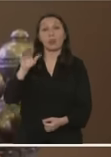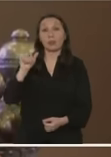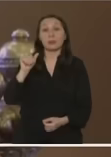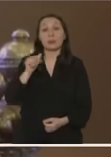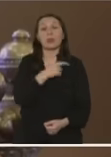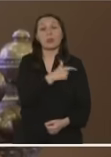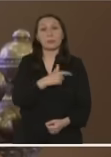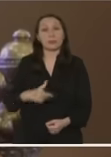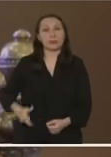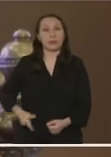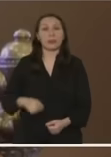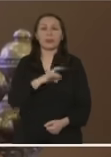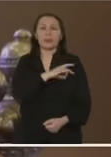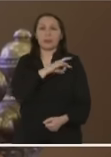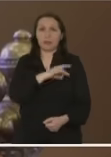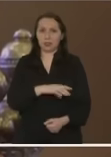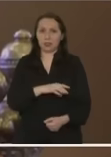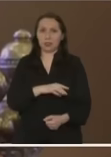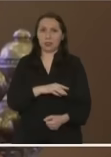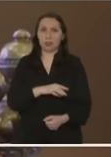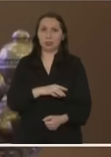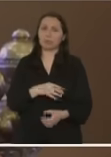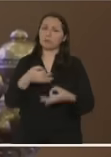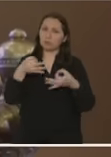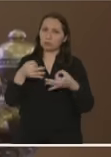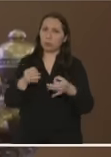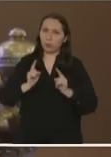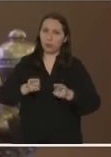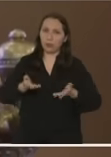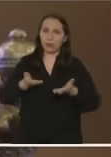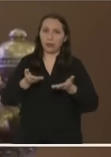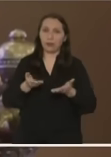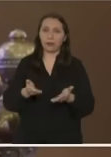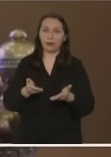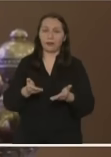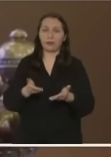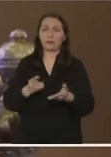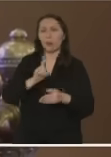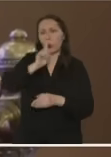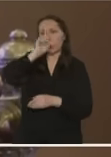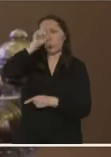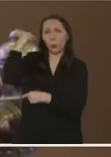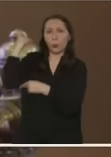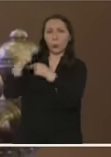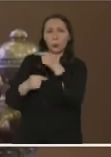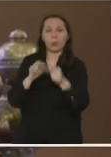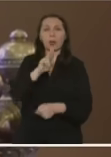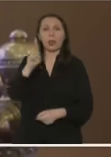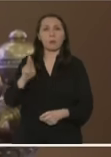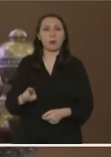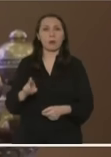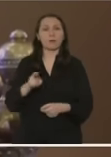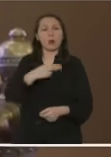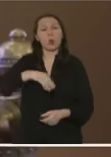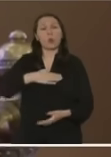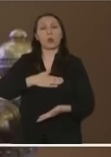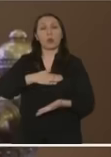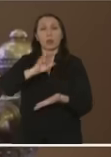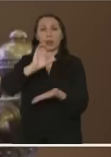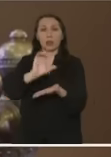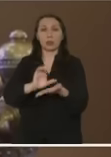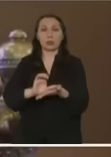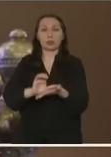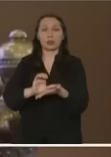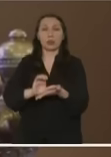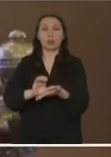despedimos a un presidente de Chile como corresponde en la tradición republicana de nuestro Estado, de